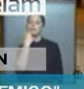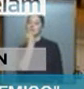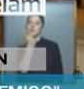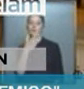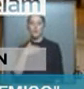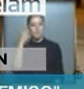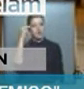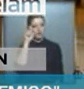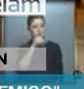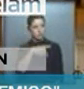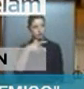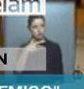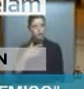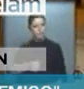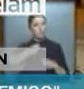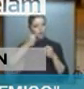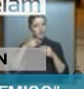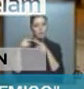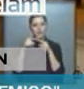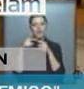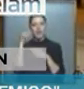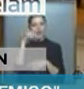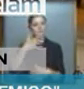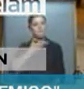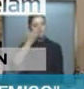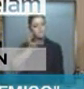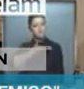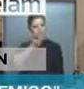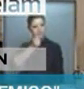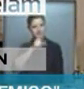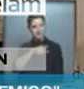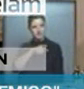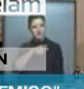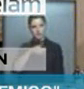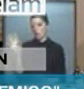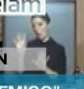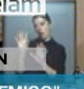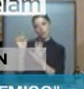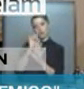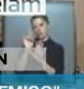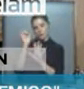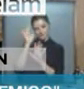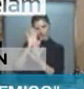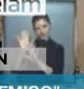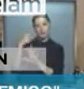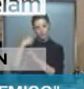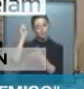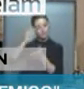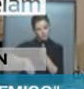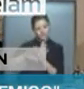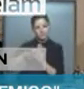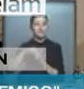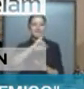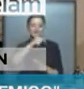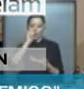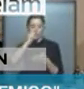su gran arma política, la argumentación, pero creo que tiene que ver No, mi con. gran arma política no No, es la no, bueno. argumentación. Perdón, yo le voy a Bueno, corregir. corríjame. Yo